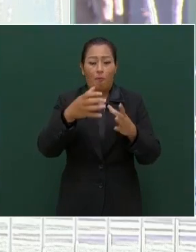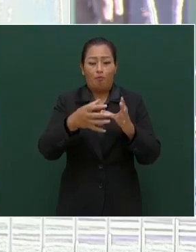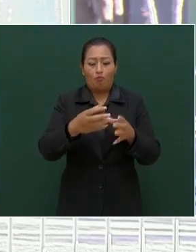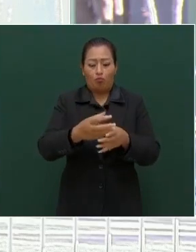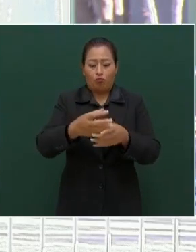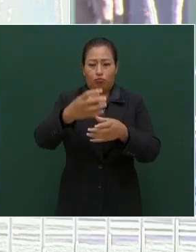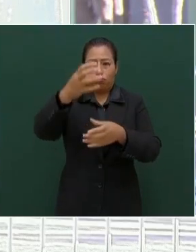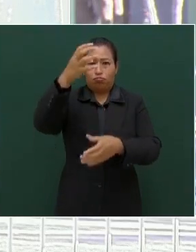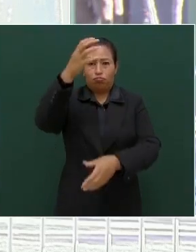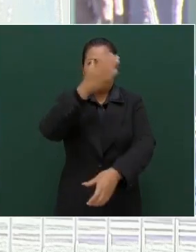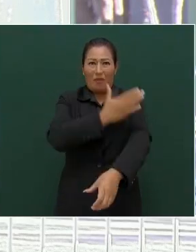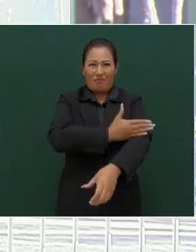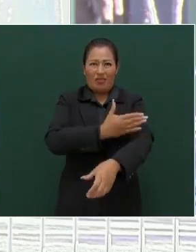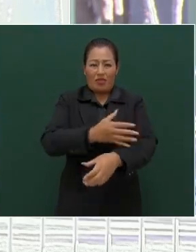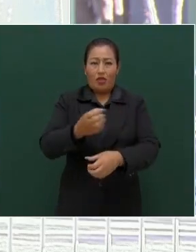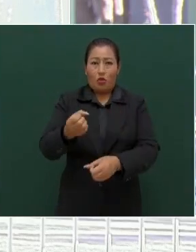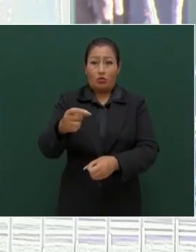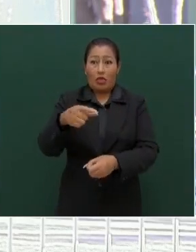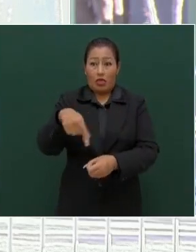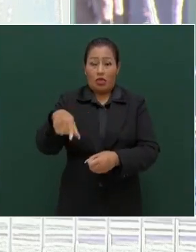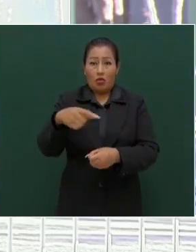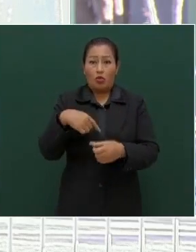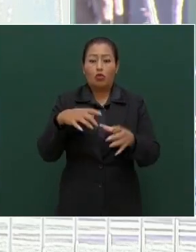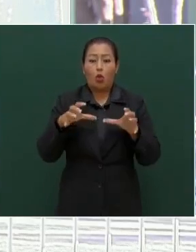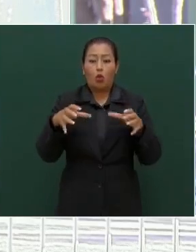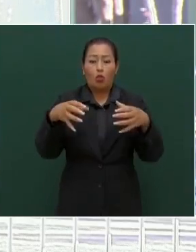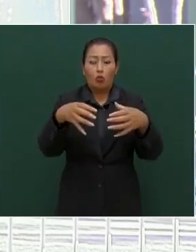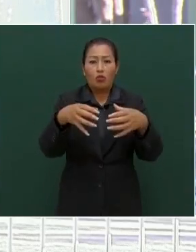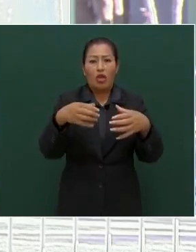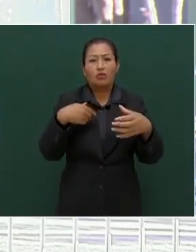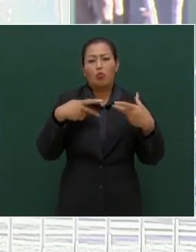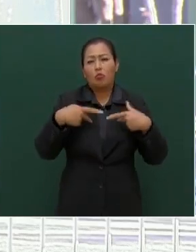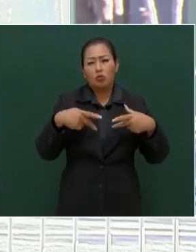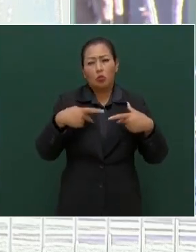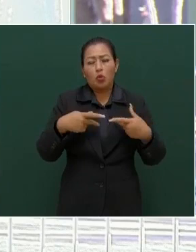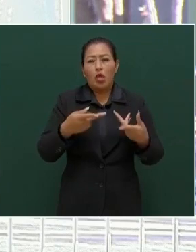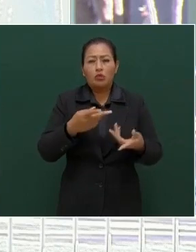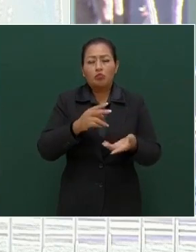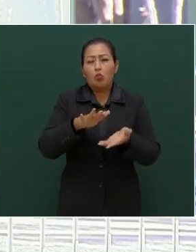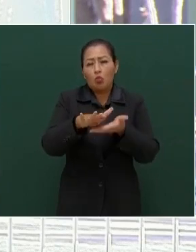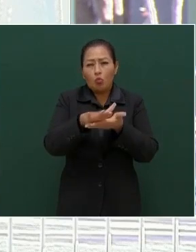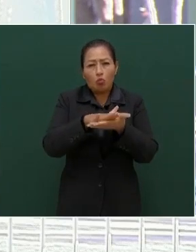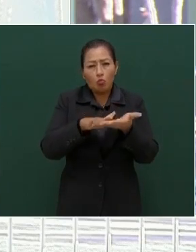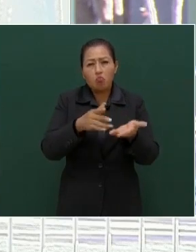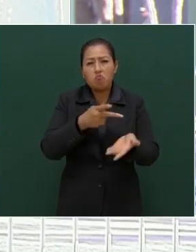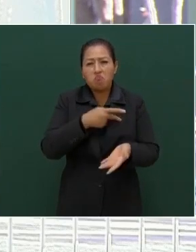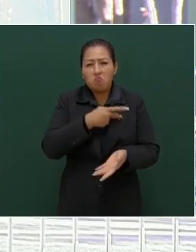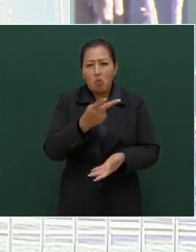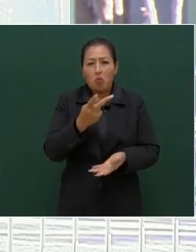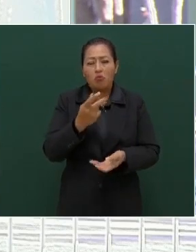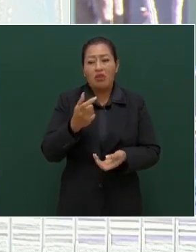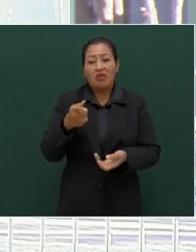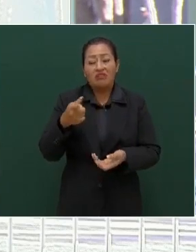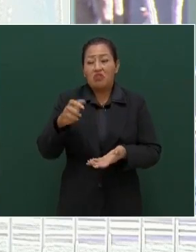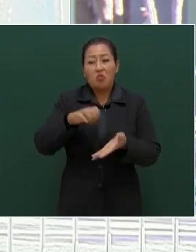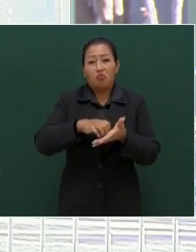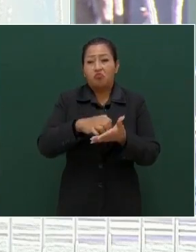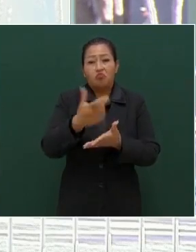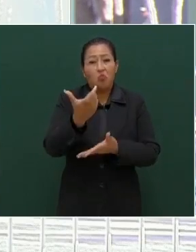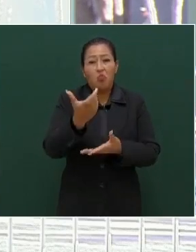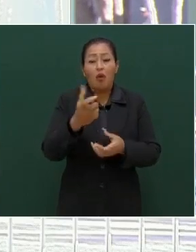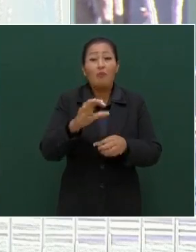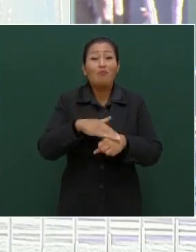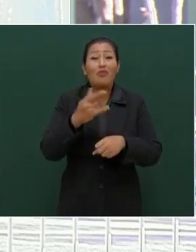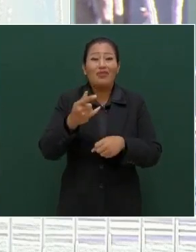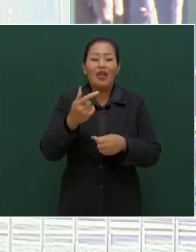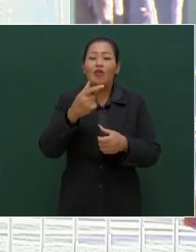la conexión. Me hicieron ver que son una comunidad de personas pues muy humildes, que realmente pues viven en el atraso justamente por no tener el servicio.